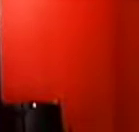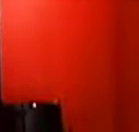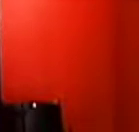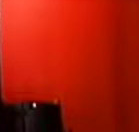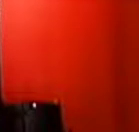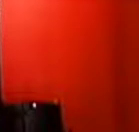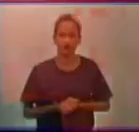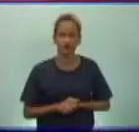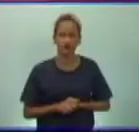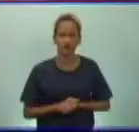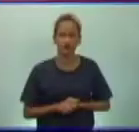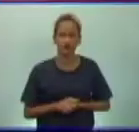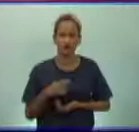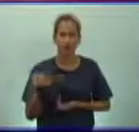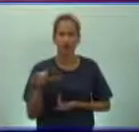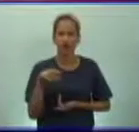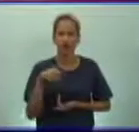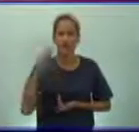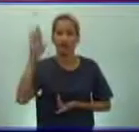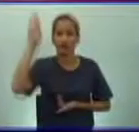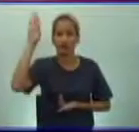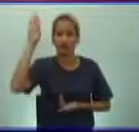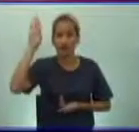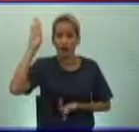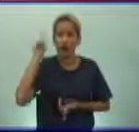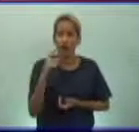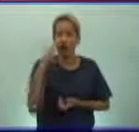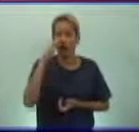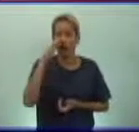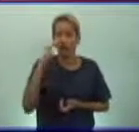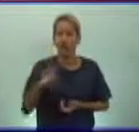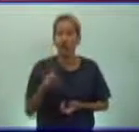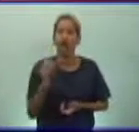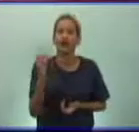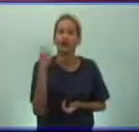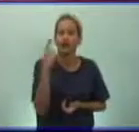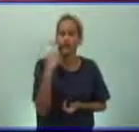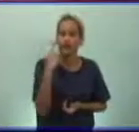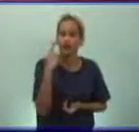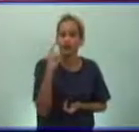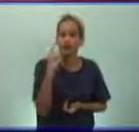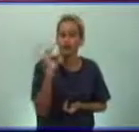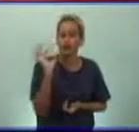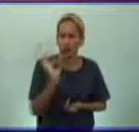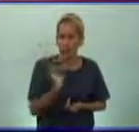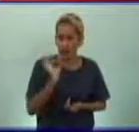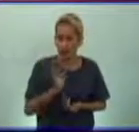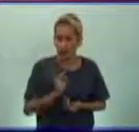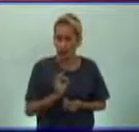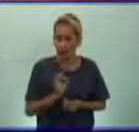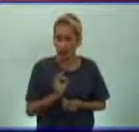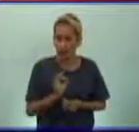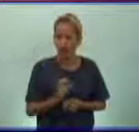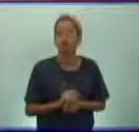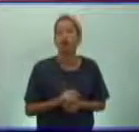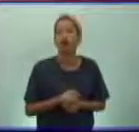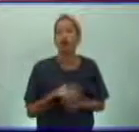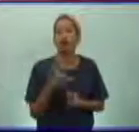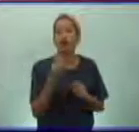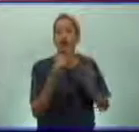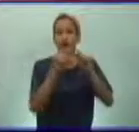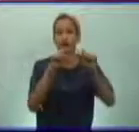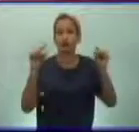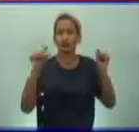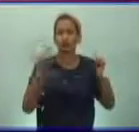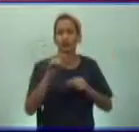Levanten ahora las manos los niños que saben reconocer de verdad, oraciones interrogativas